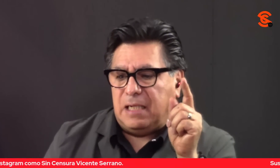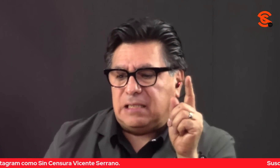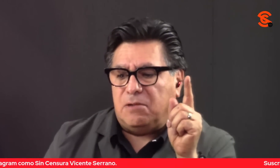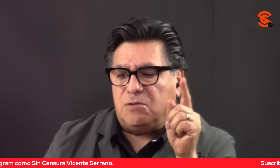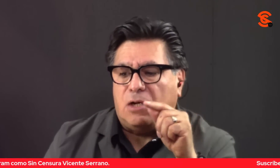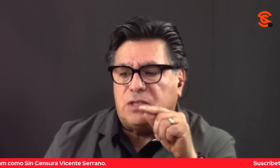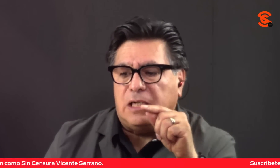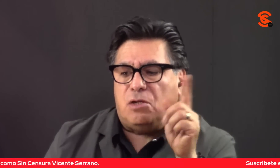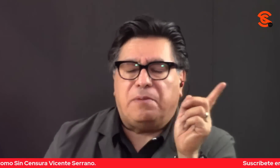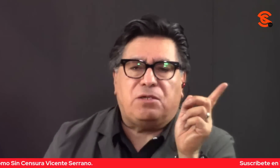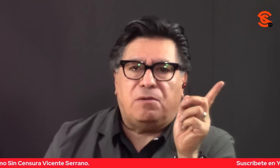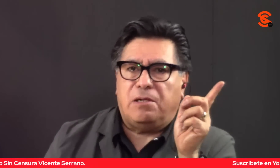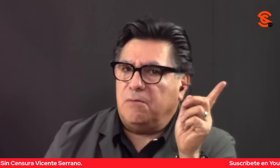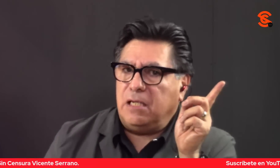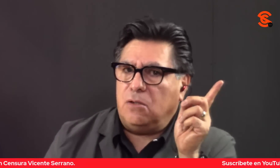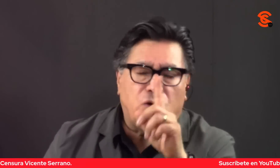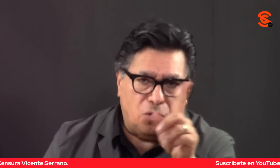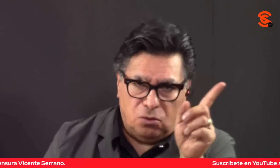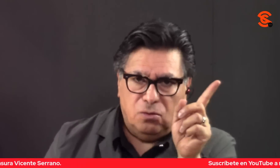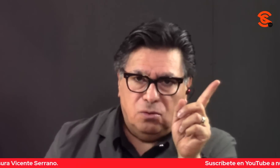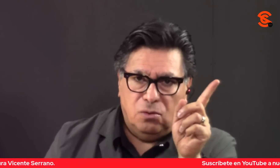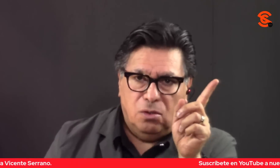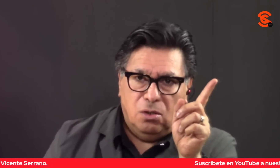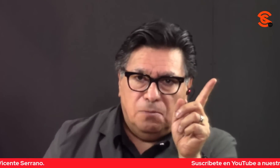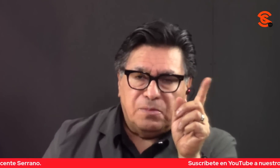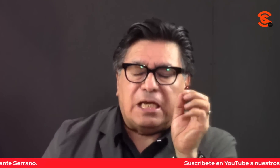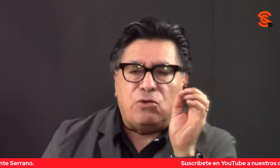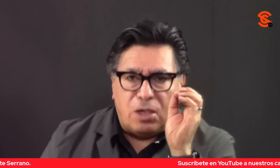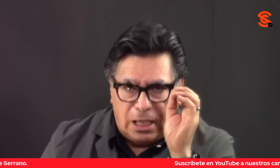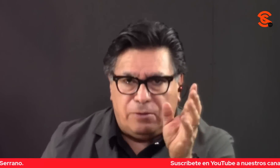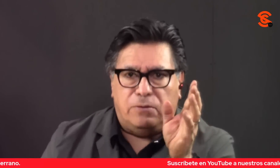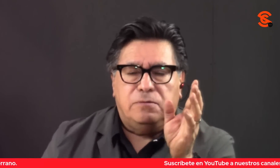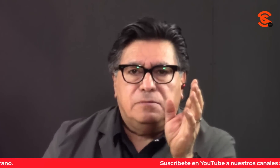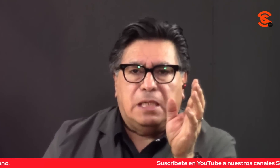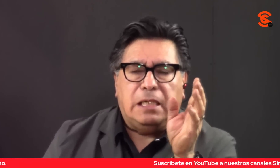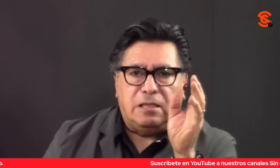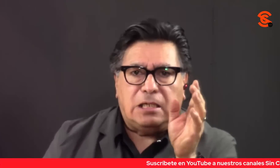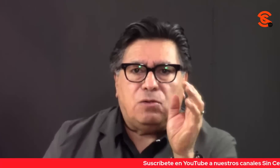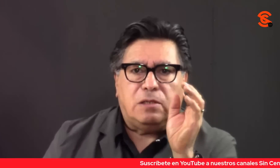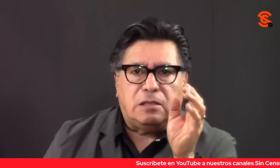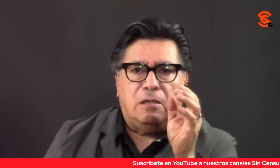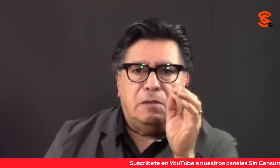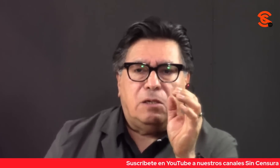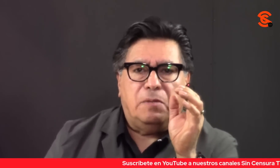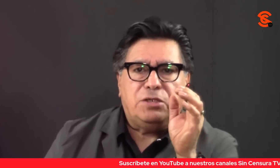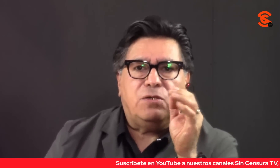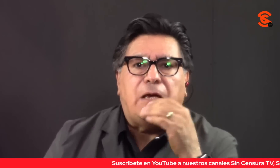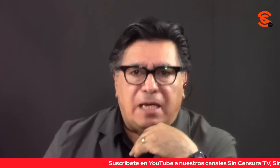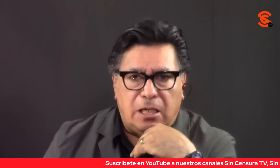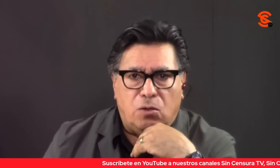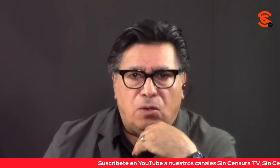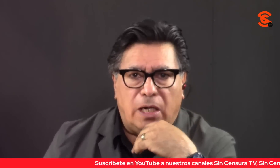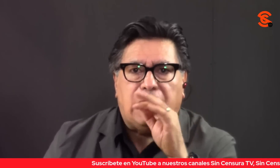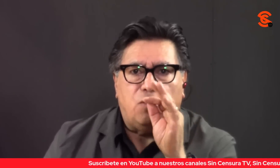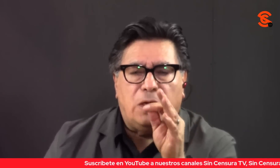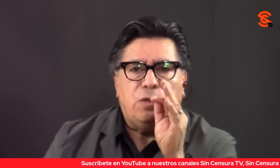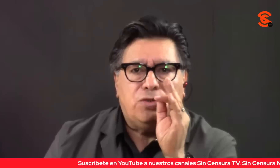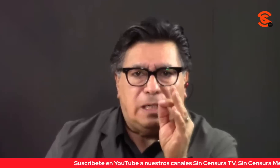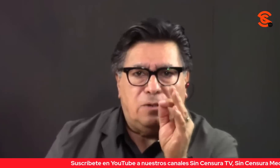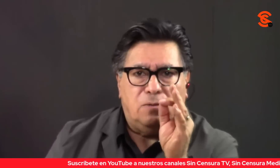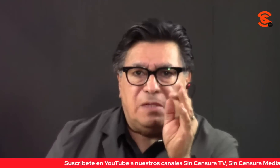reformas encaminadas a abrir los mercados eléctrico y petrolero de México, no. Quedó claro en el texto del Tratado de Libre Comercio que México